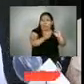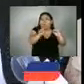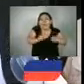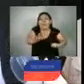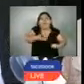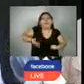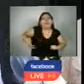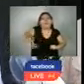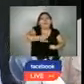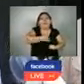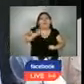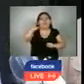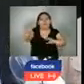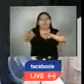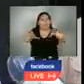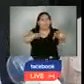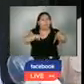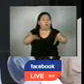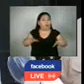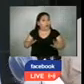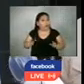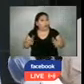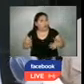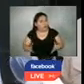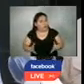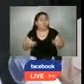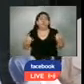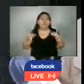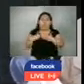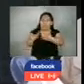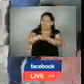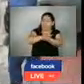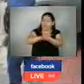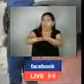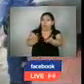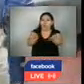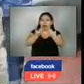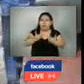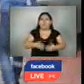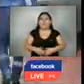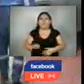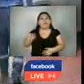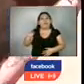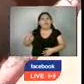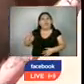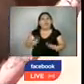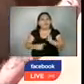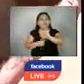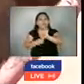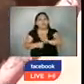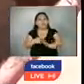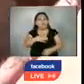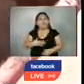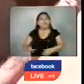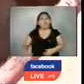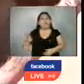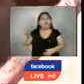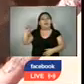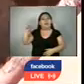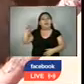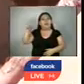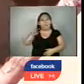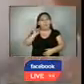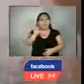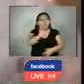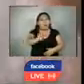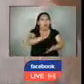ampliar cobertura. Y no solo en cantidad, sino que también en calidad. Según Rubén Alemán, desde ya planean mejorar el acceso al